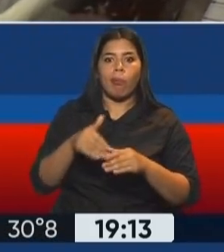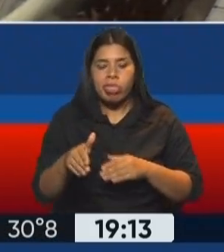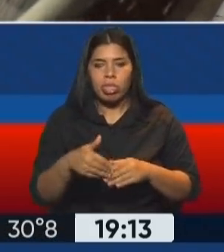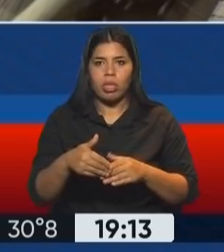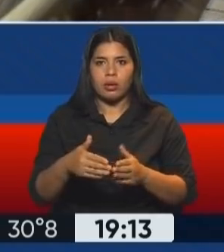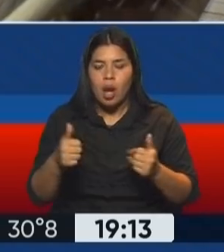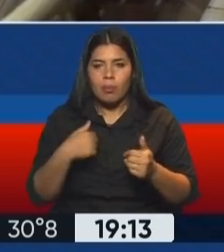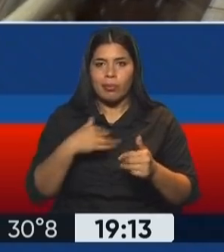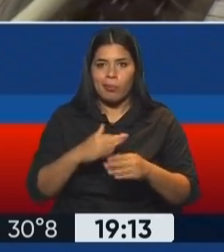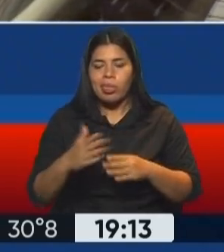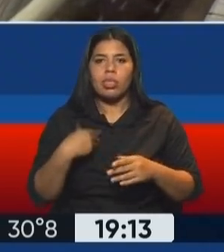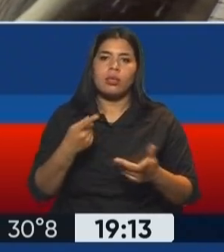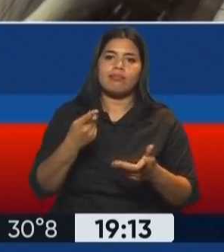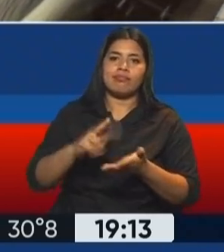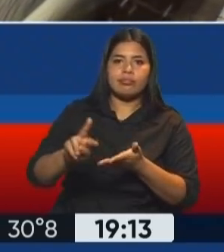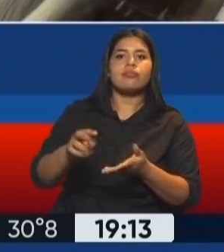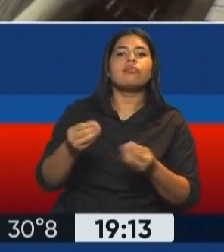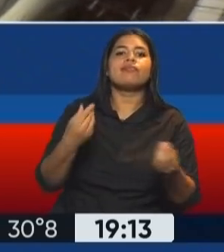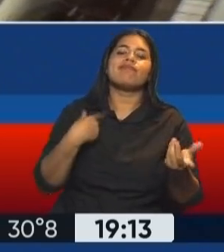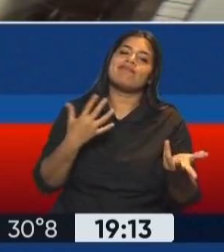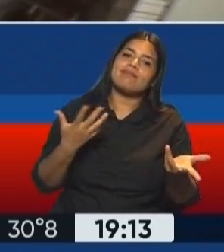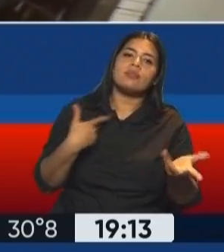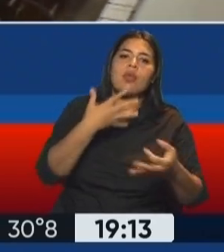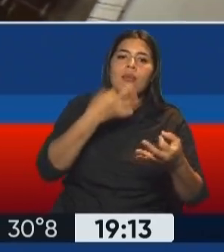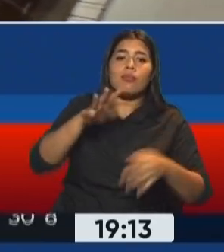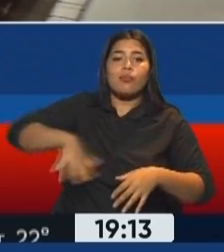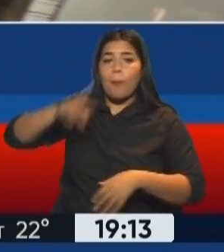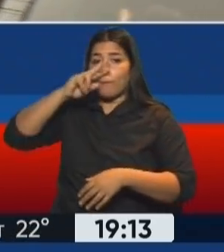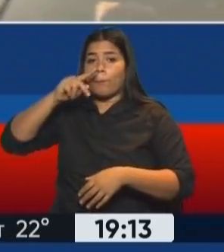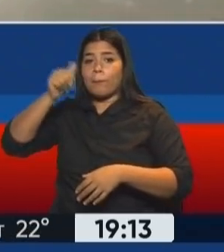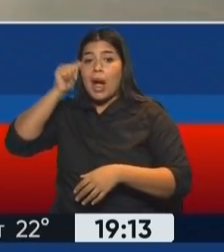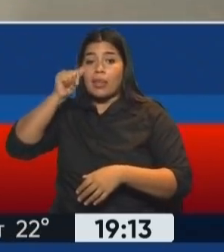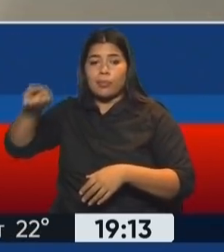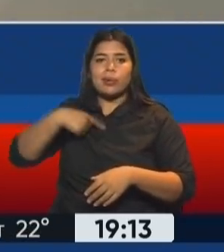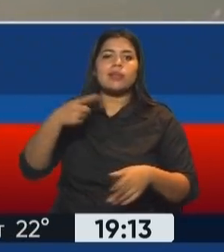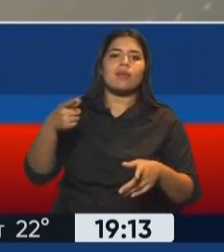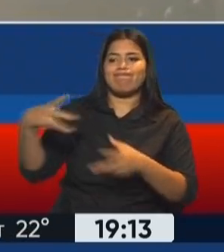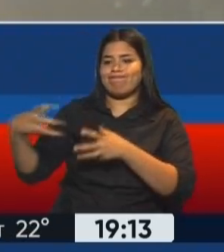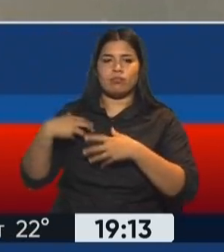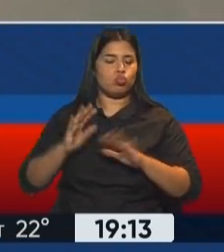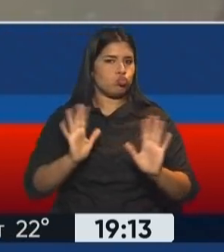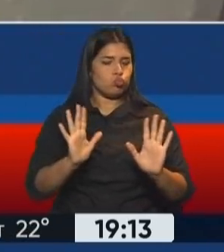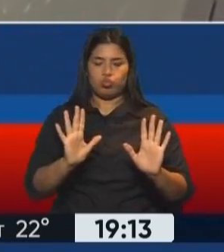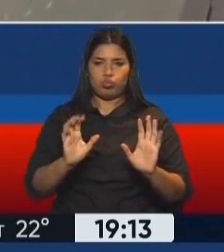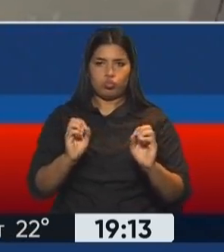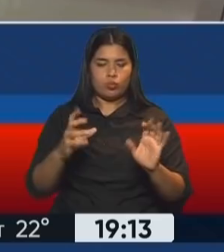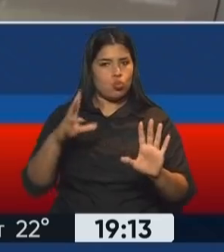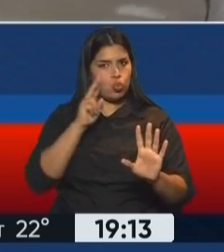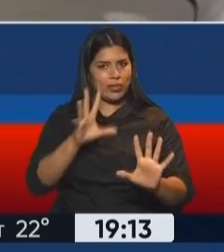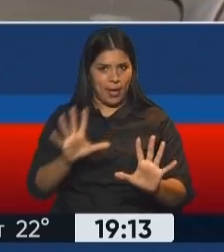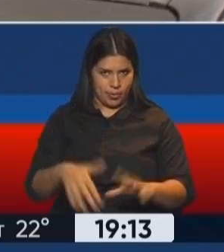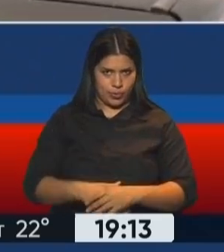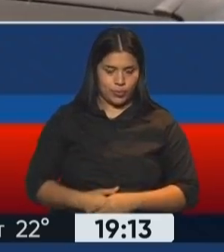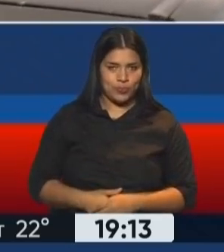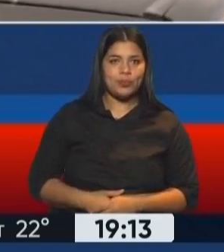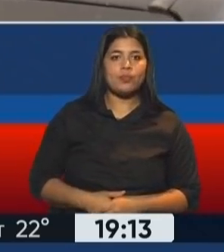Sí, pero cuando se lo plantearon a la Cámara Federal de Mar del Plata, la Cámara respaldó al juez y le pidió prudencia. Esta nueva recusación,